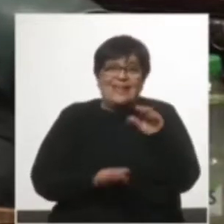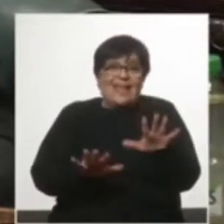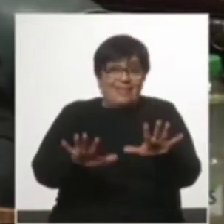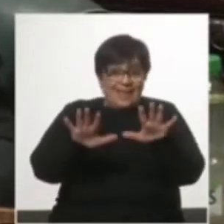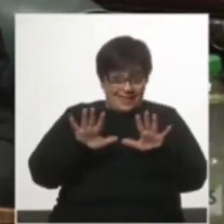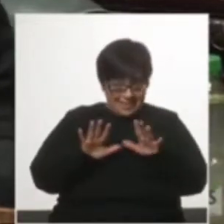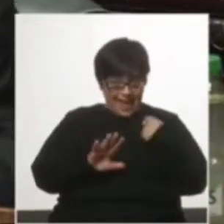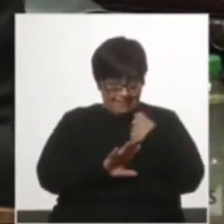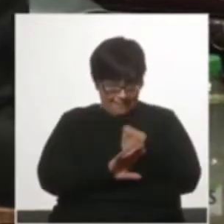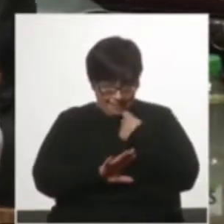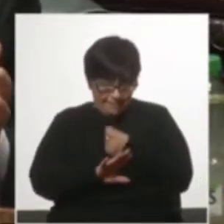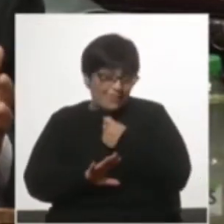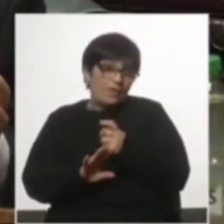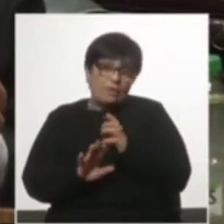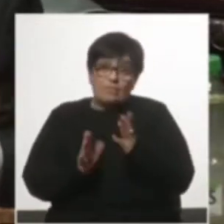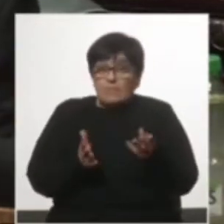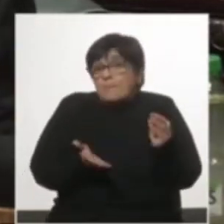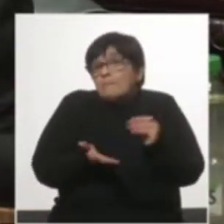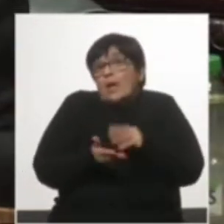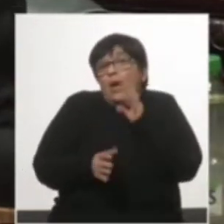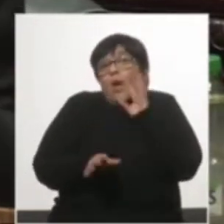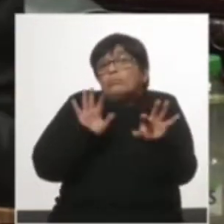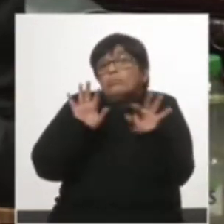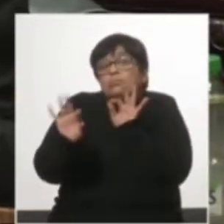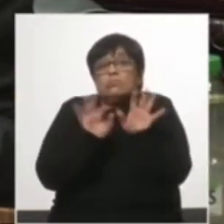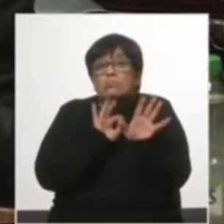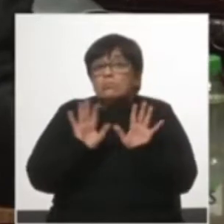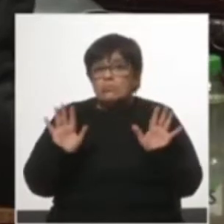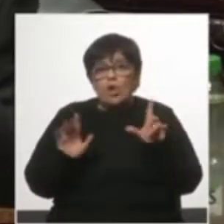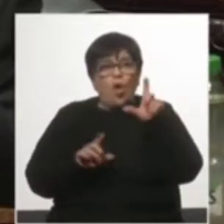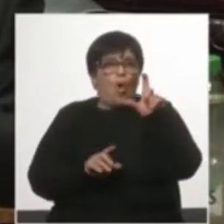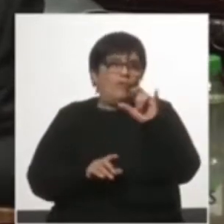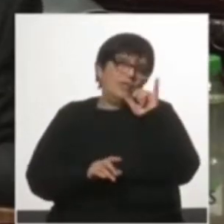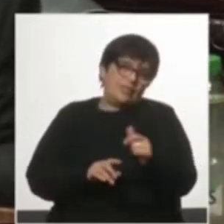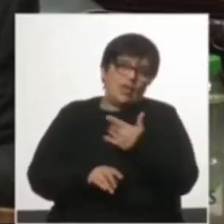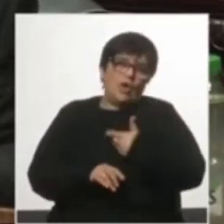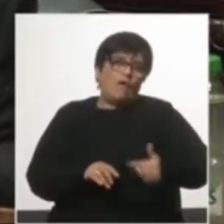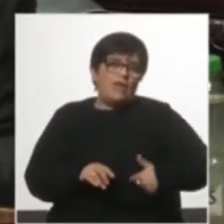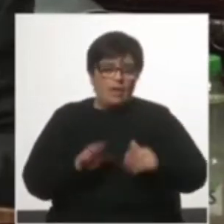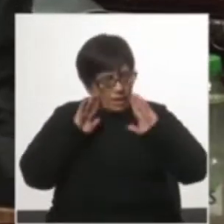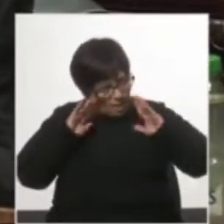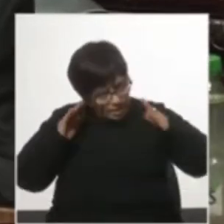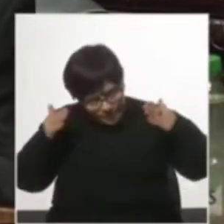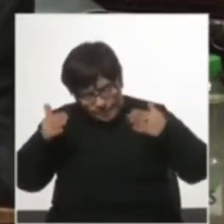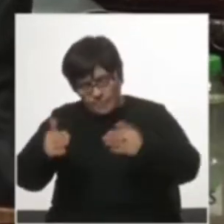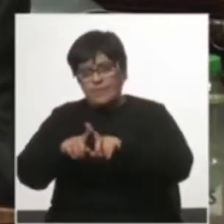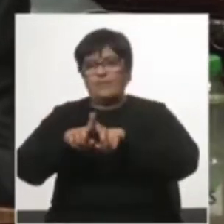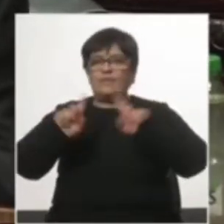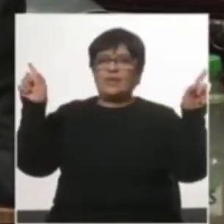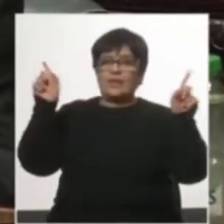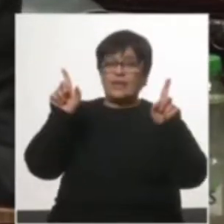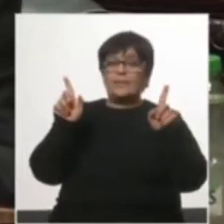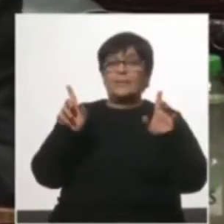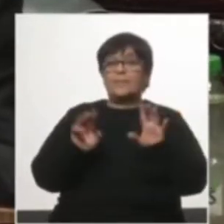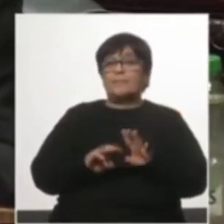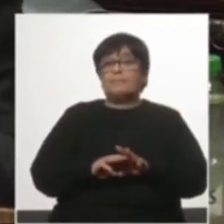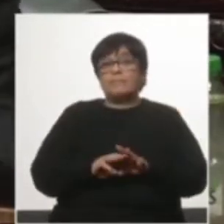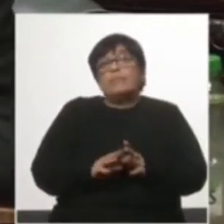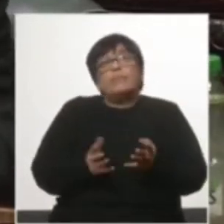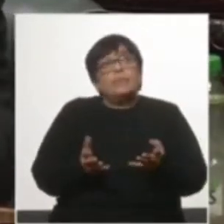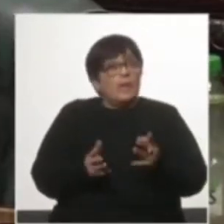punto. Era una opción. Evidentemente el gobierno tiene la prioridad en otro punto, en otro lado,